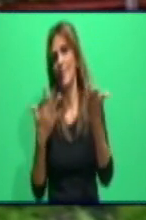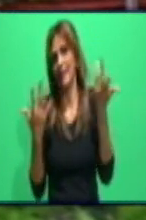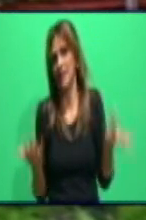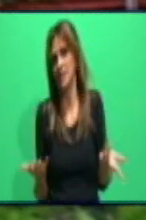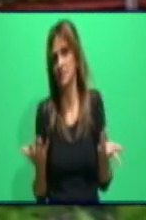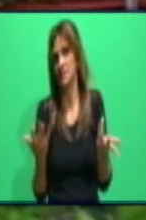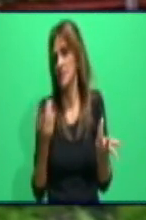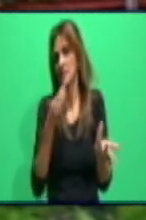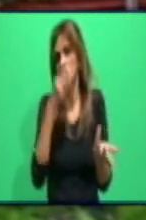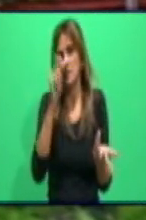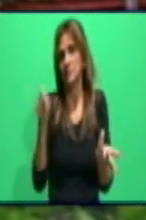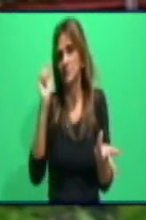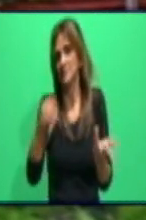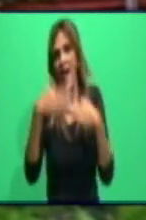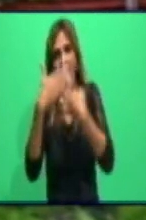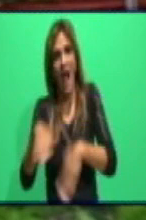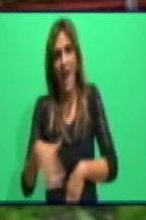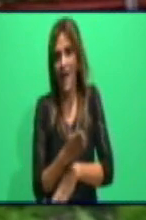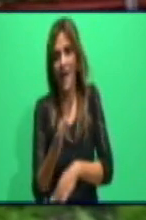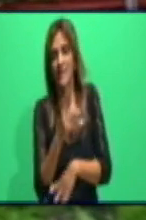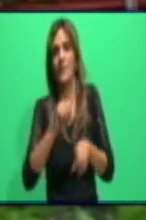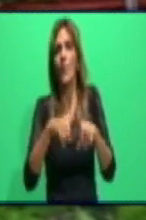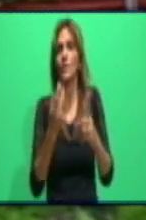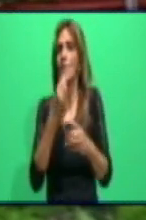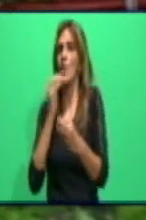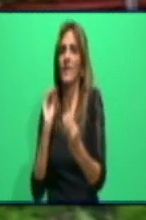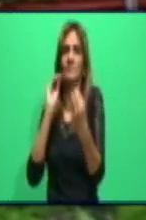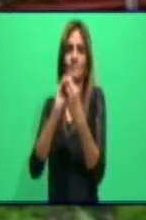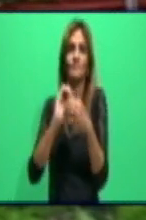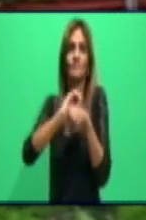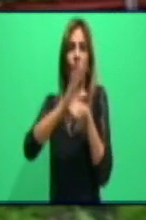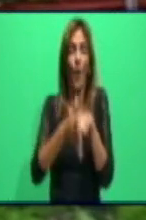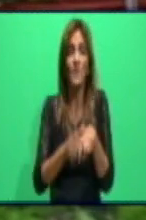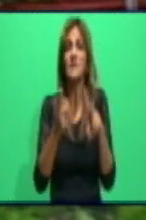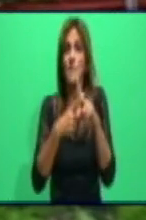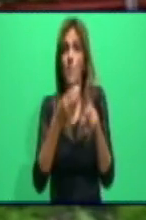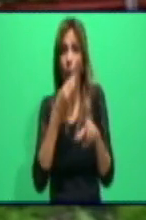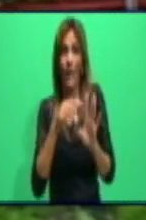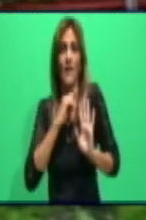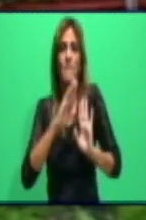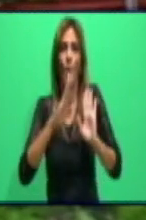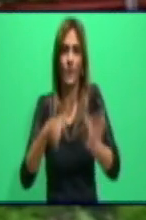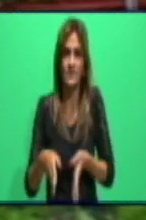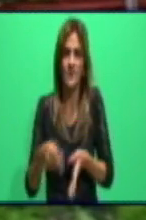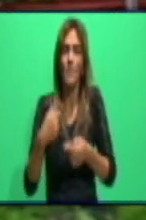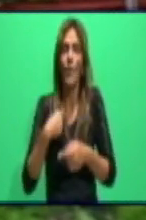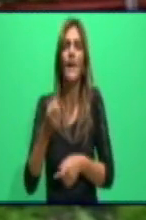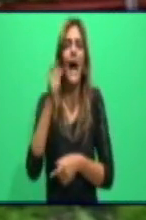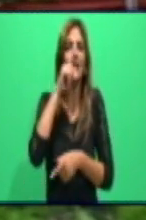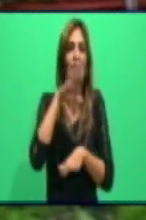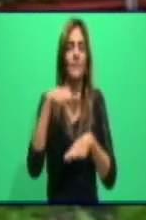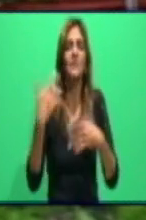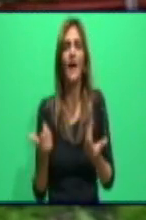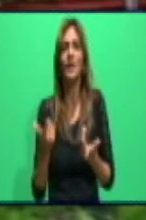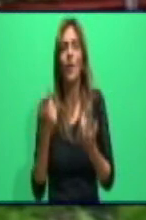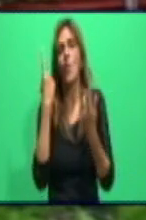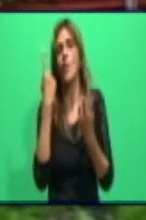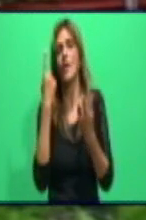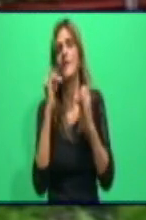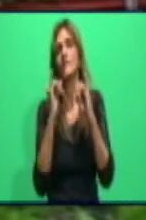puedes contaminar porque te puedes enfermar y te puedes morir en medio de todo eso voy a terminar con una feliz noticia